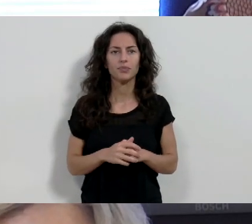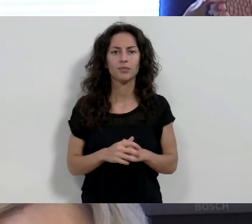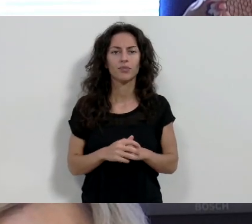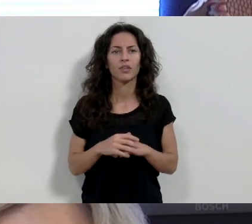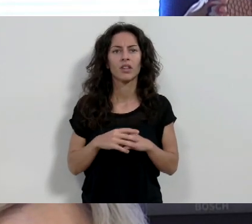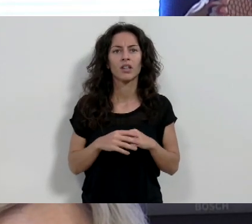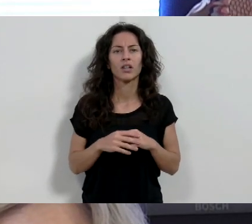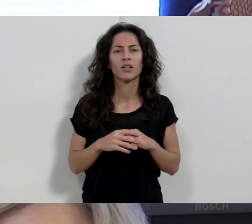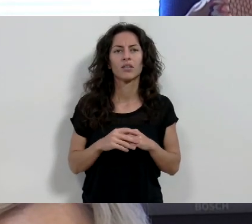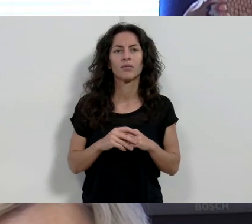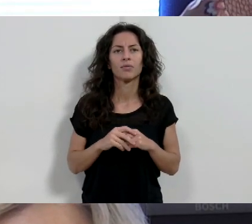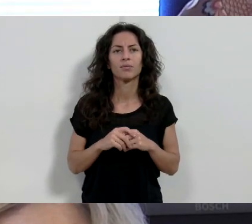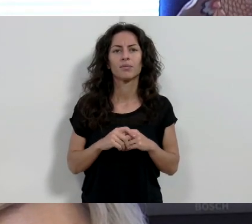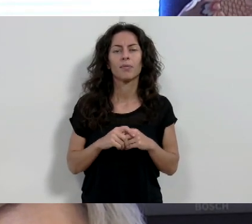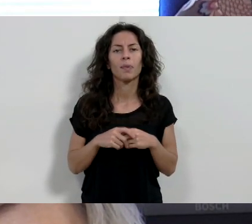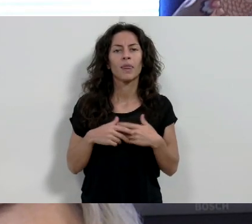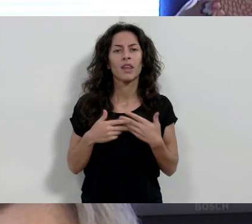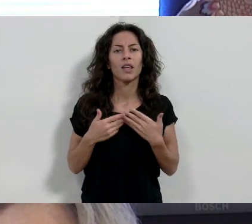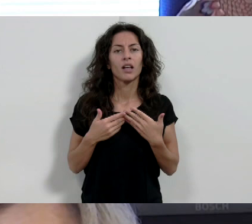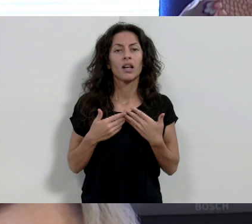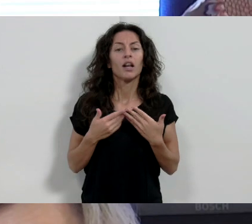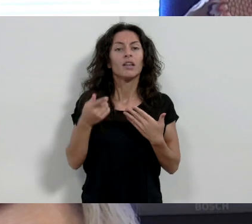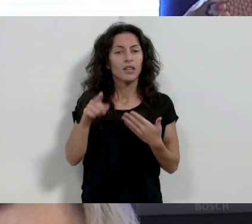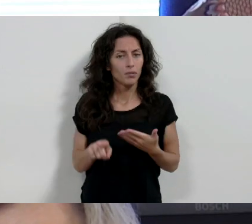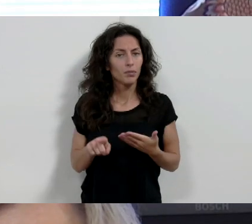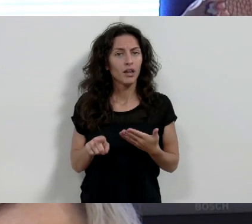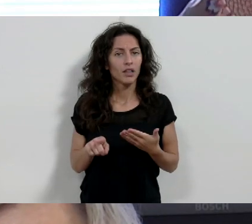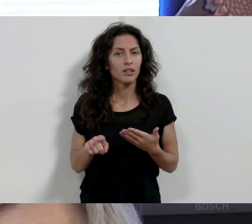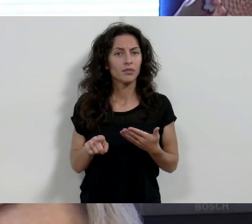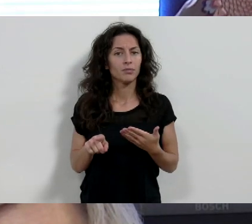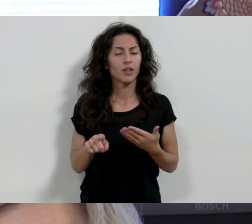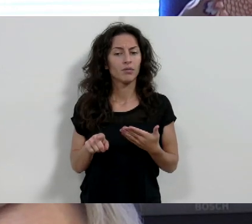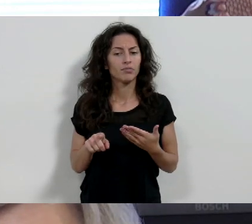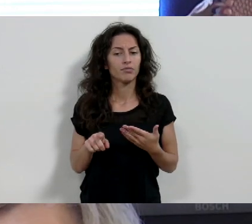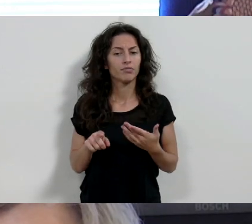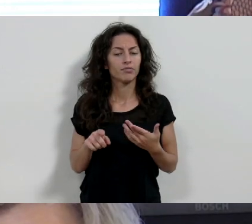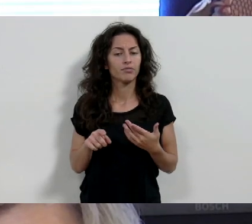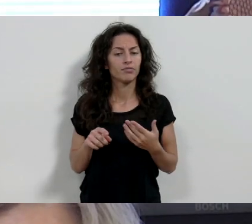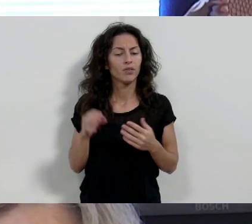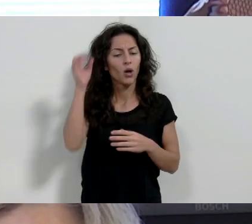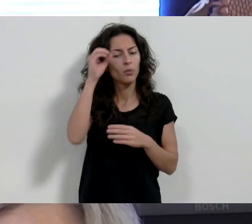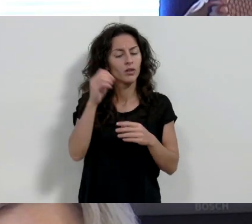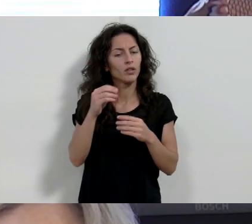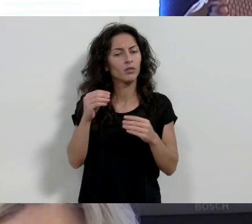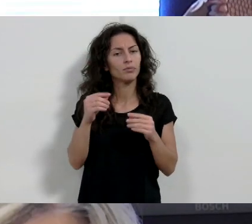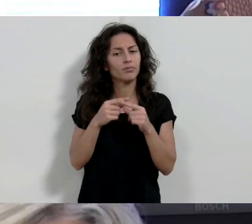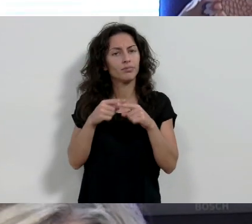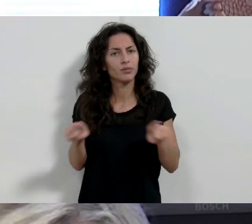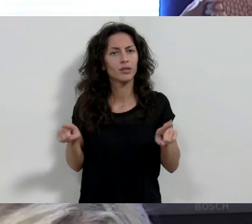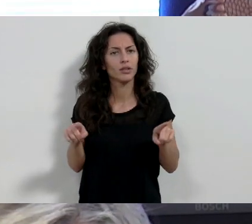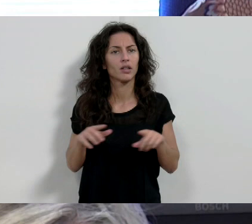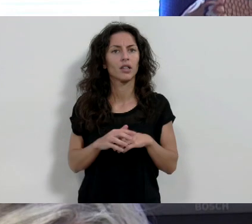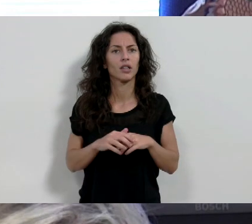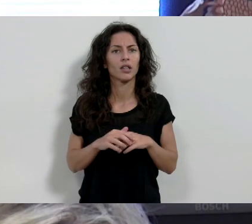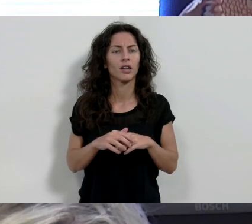gobierno. Coincidimos en eso. Pero también discrepamos en que el equipo de gobierno,